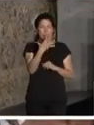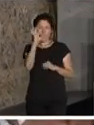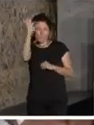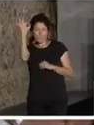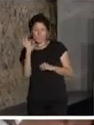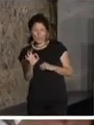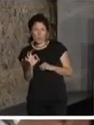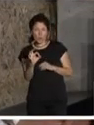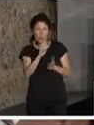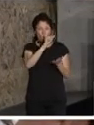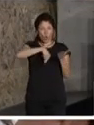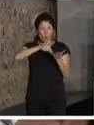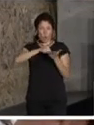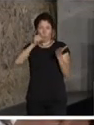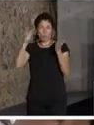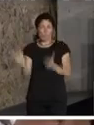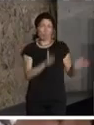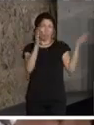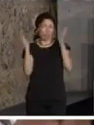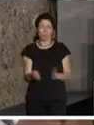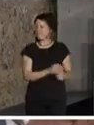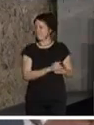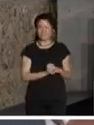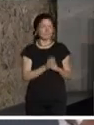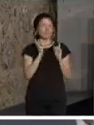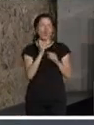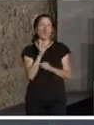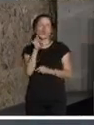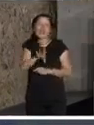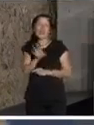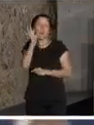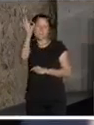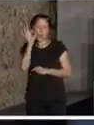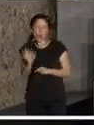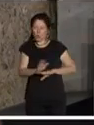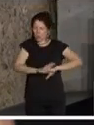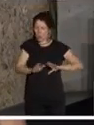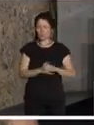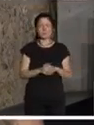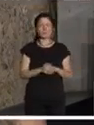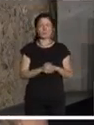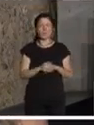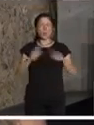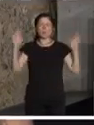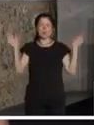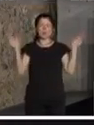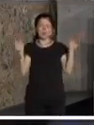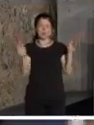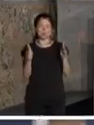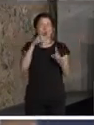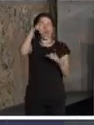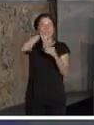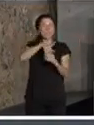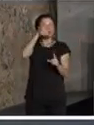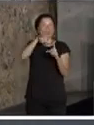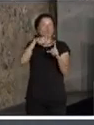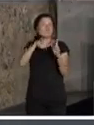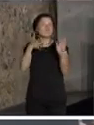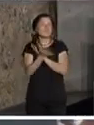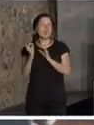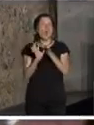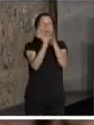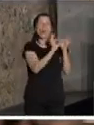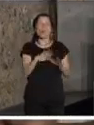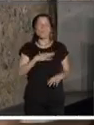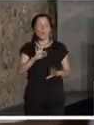50% de contratos eventuales en España ya solamente hay un 15% y sigue bajando el voto Útil es el de